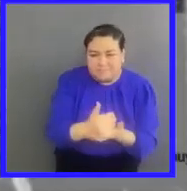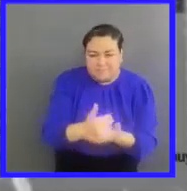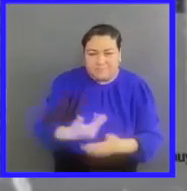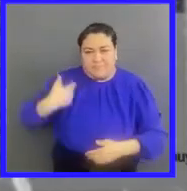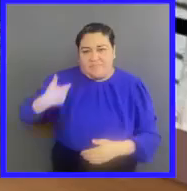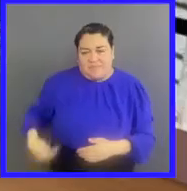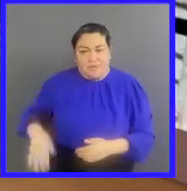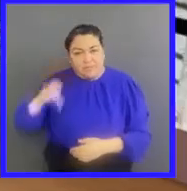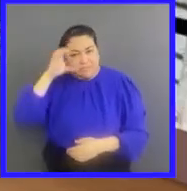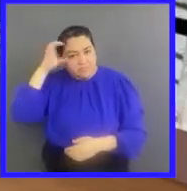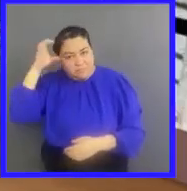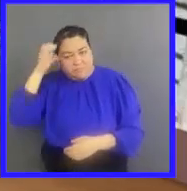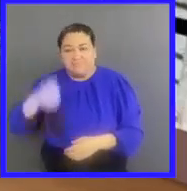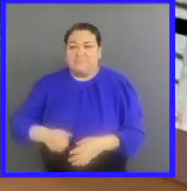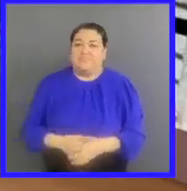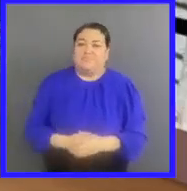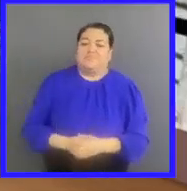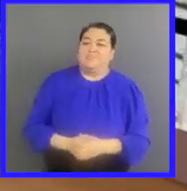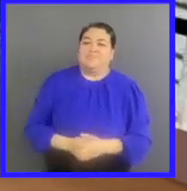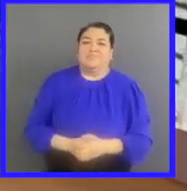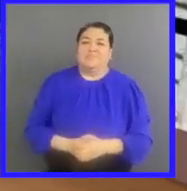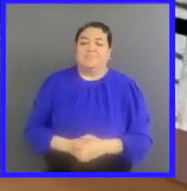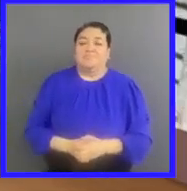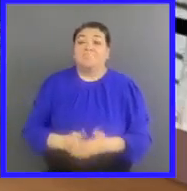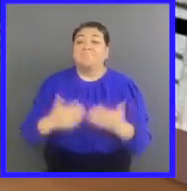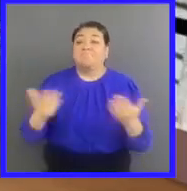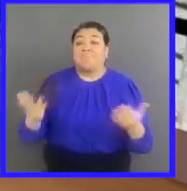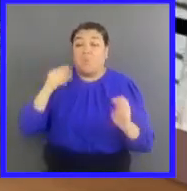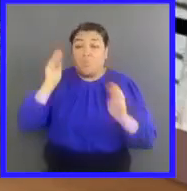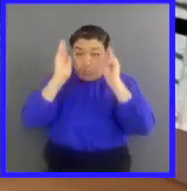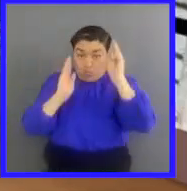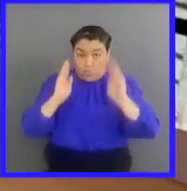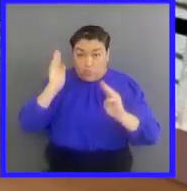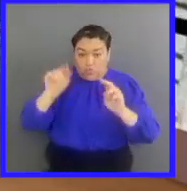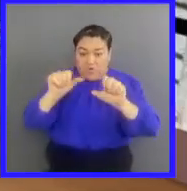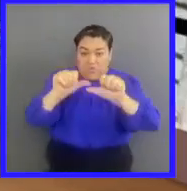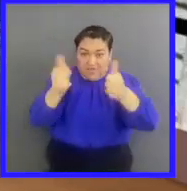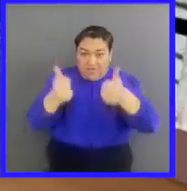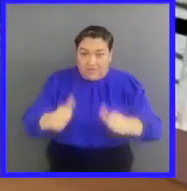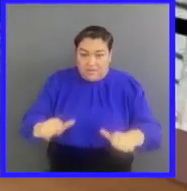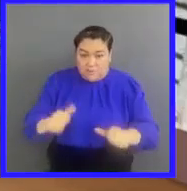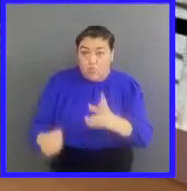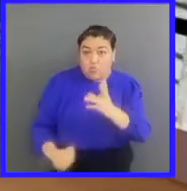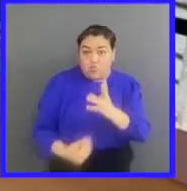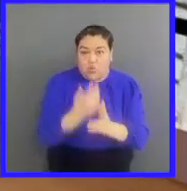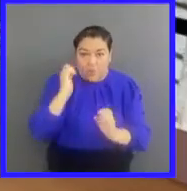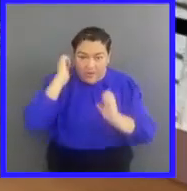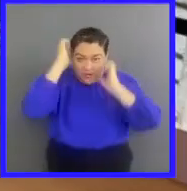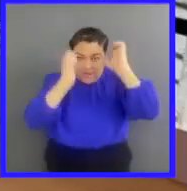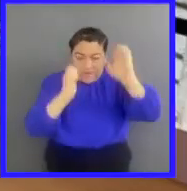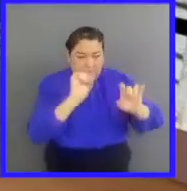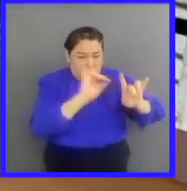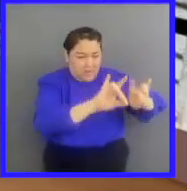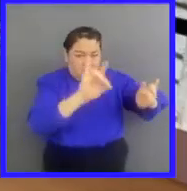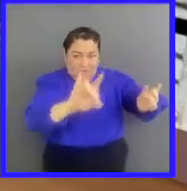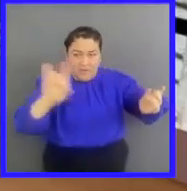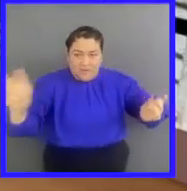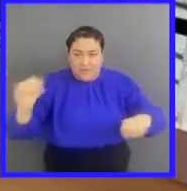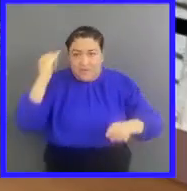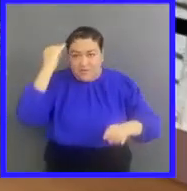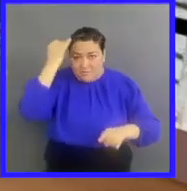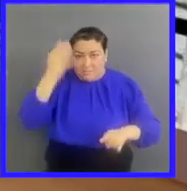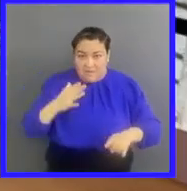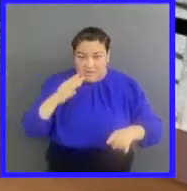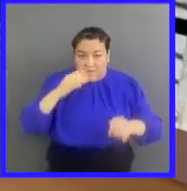Pérez. El Museo Nacional de Arte inauguró la exposición Disputar la mirada, imaginarios visuales de las